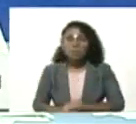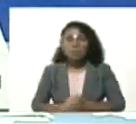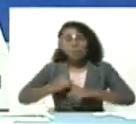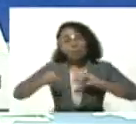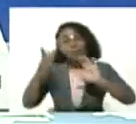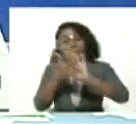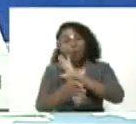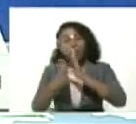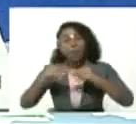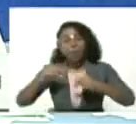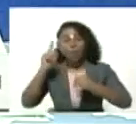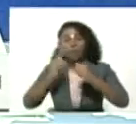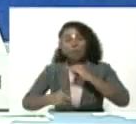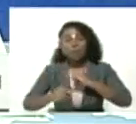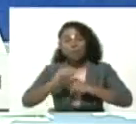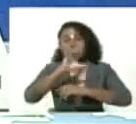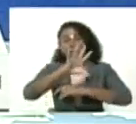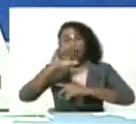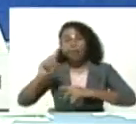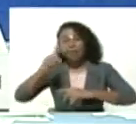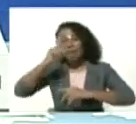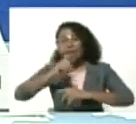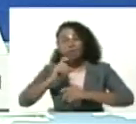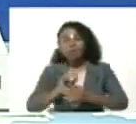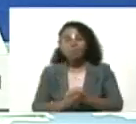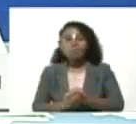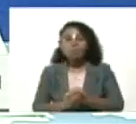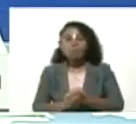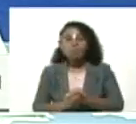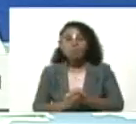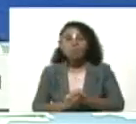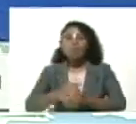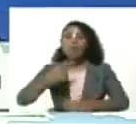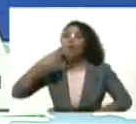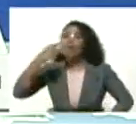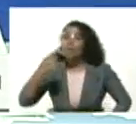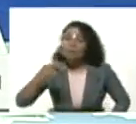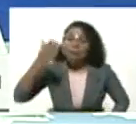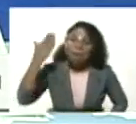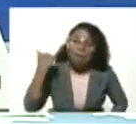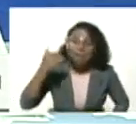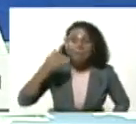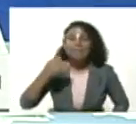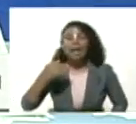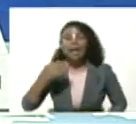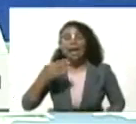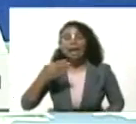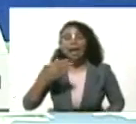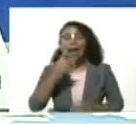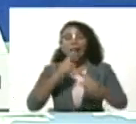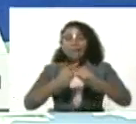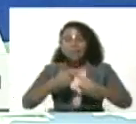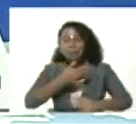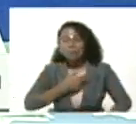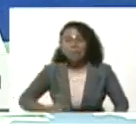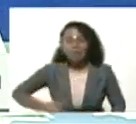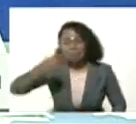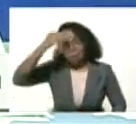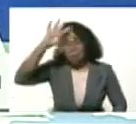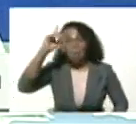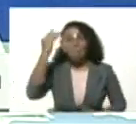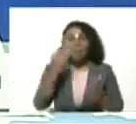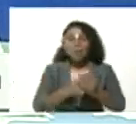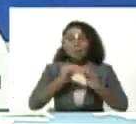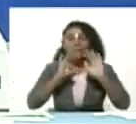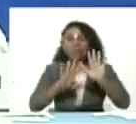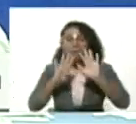sobre todo en los últimos 50 años. Lo dijo el comandante Fidel Castro Ruz en